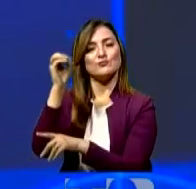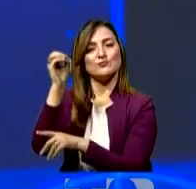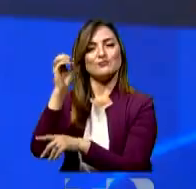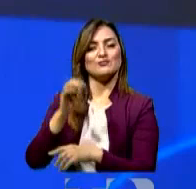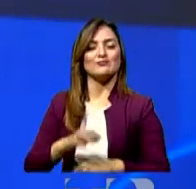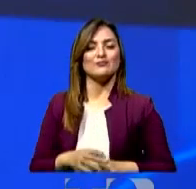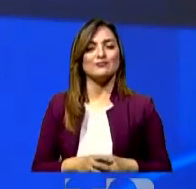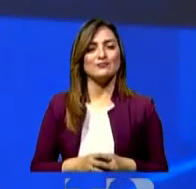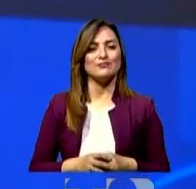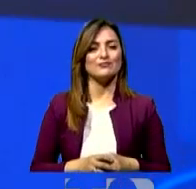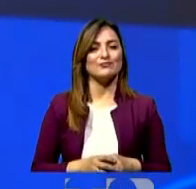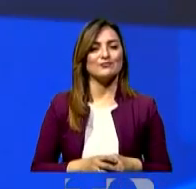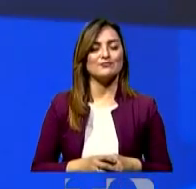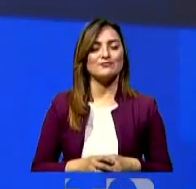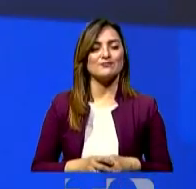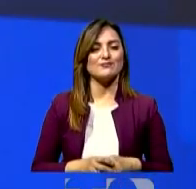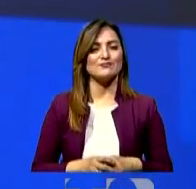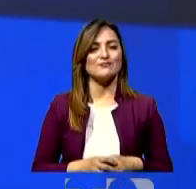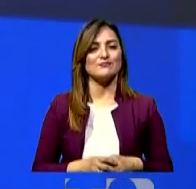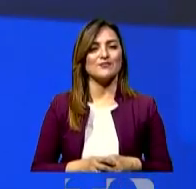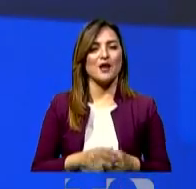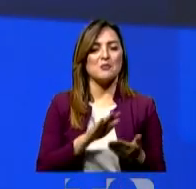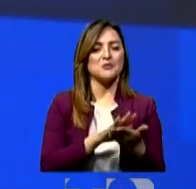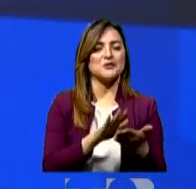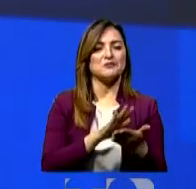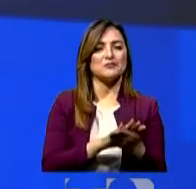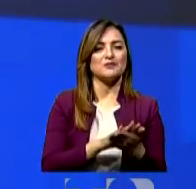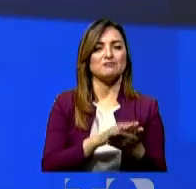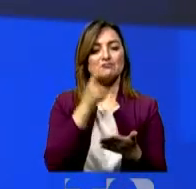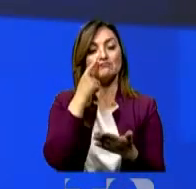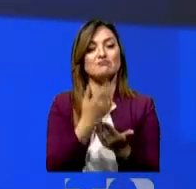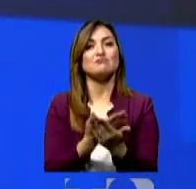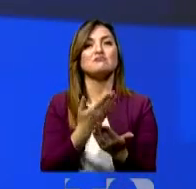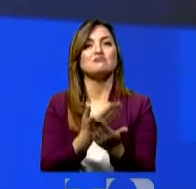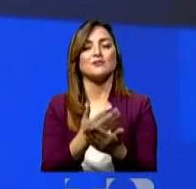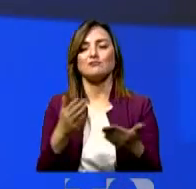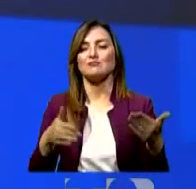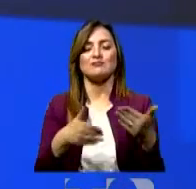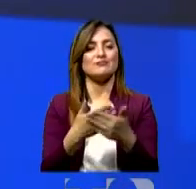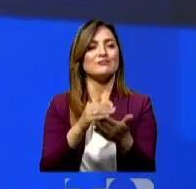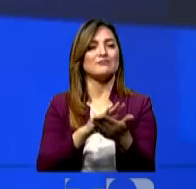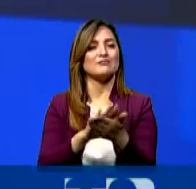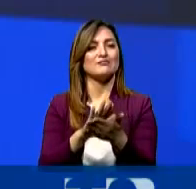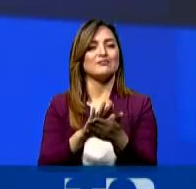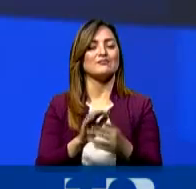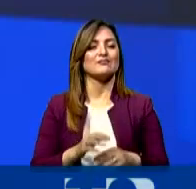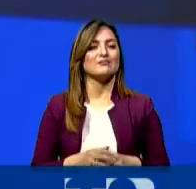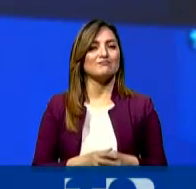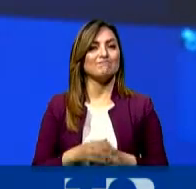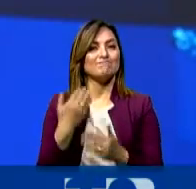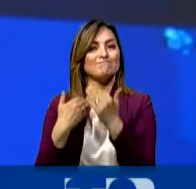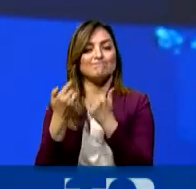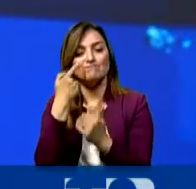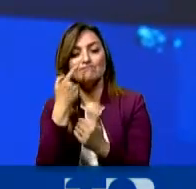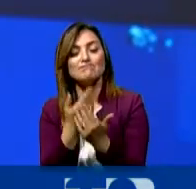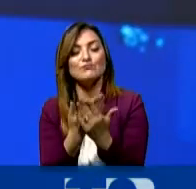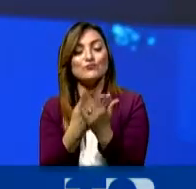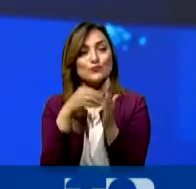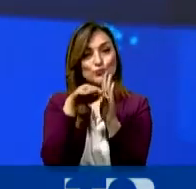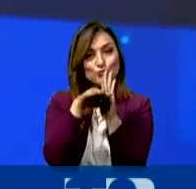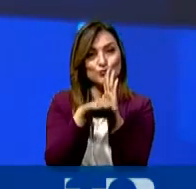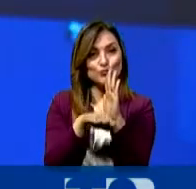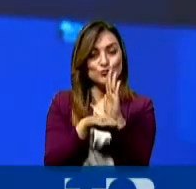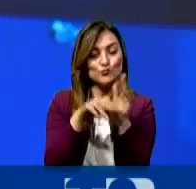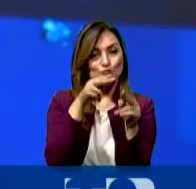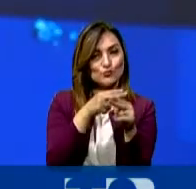porque lo que se ve debió abrirse administrados son hechos circunstancias hechos históricos y aquí el enlistado nombre